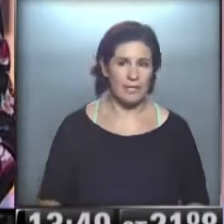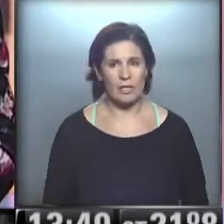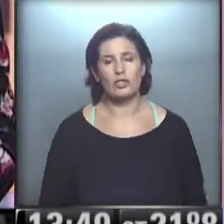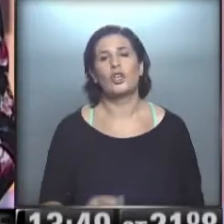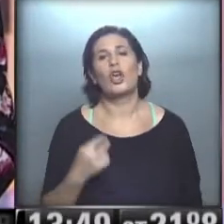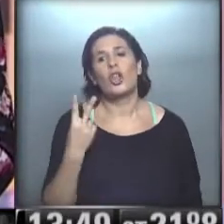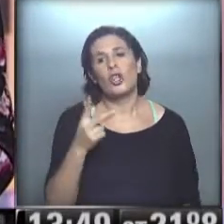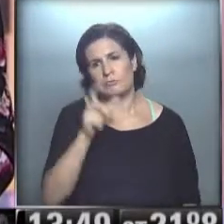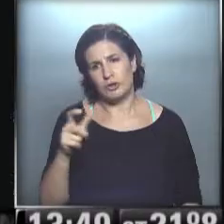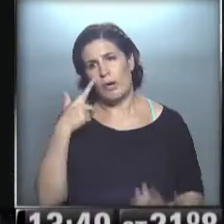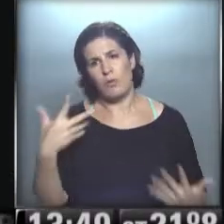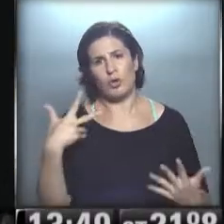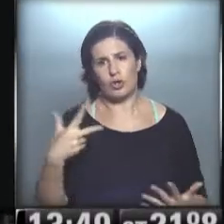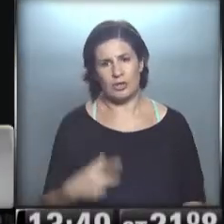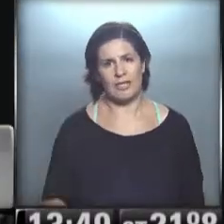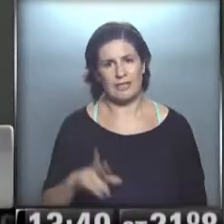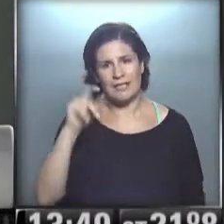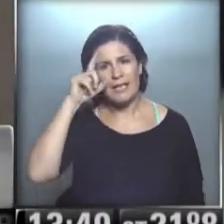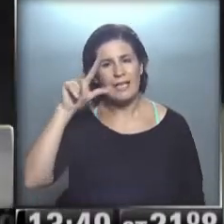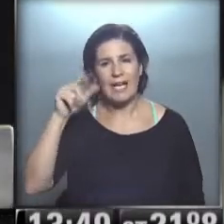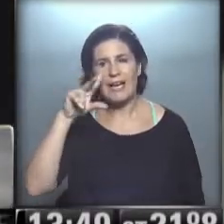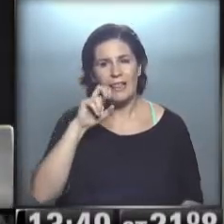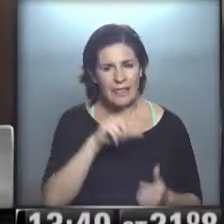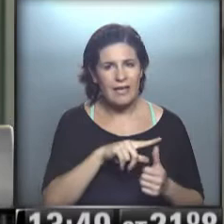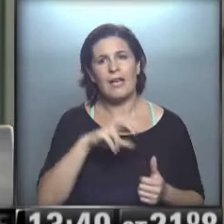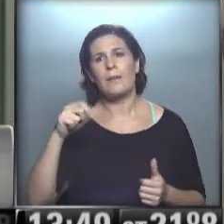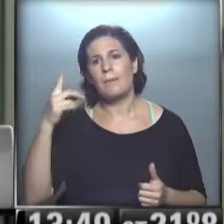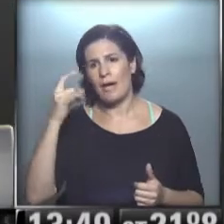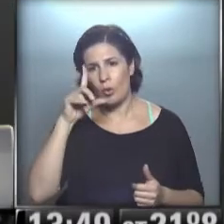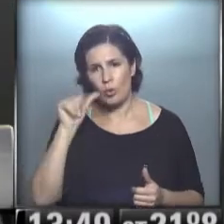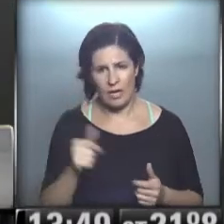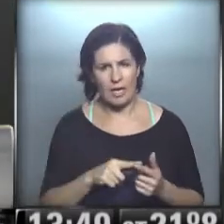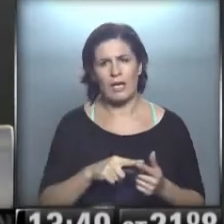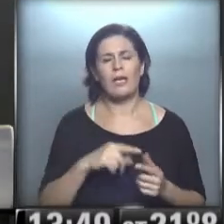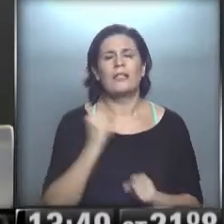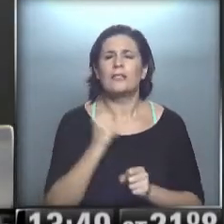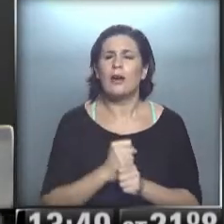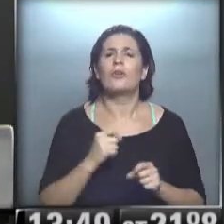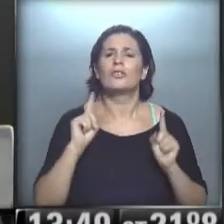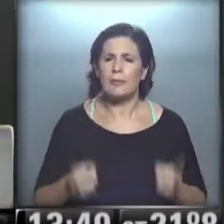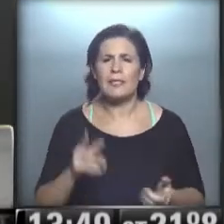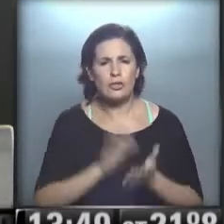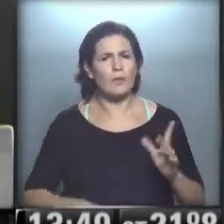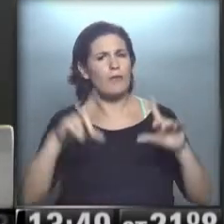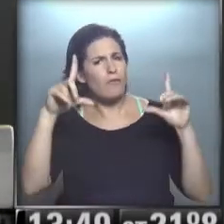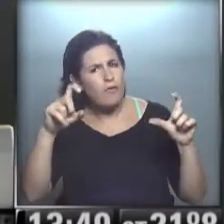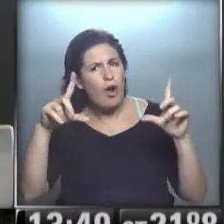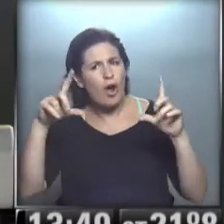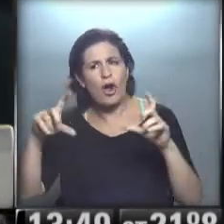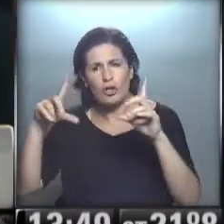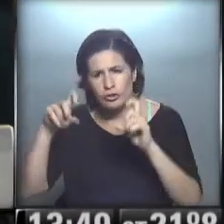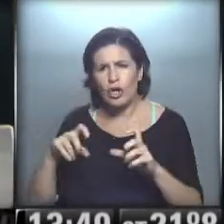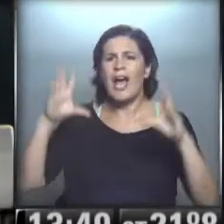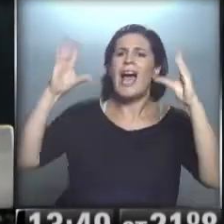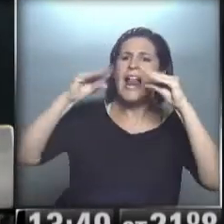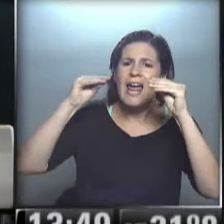Recalde y Romina Paula. Trabajamos muchísimo desde la fotografía también, con todo lo que son las